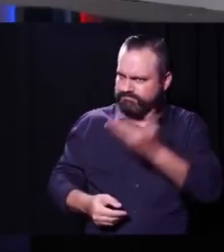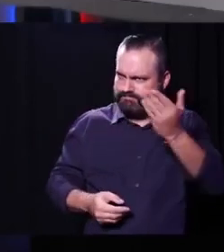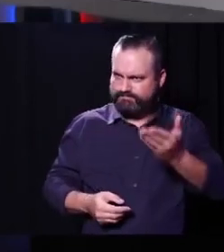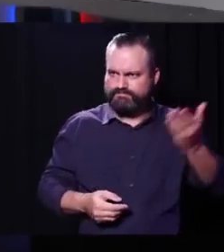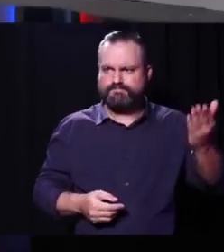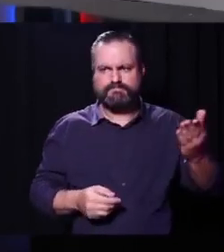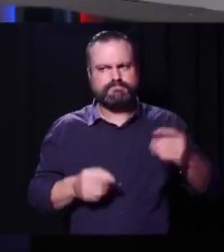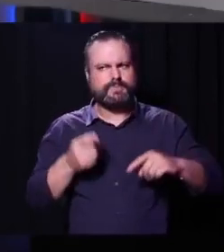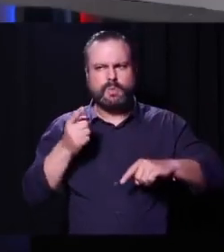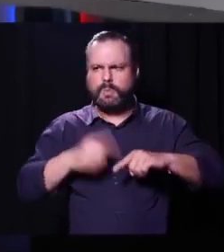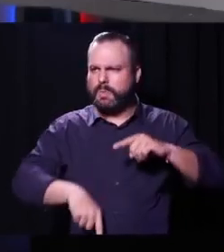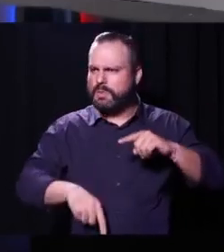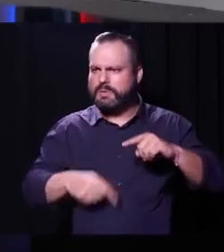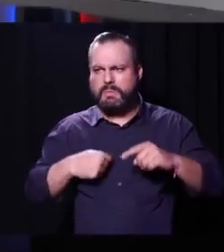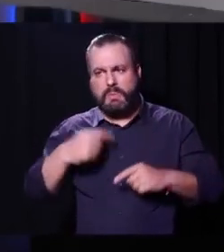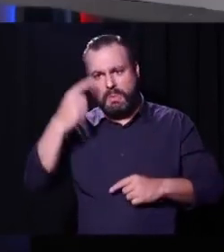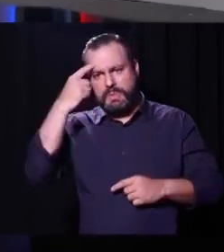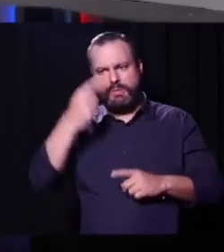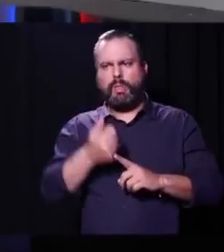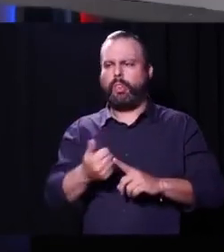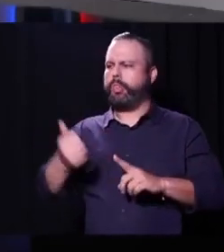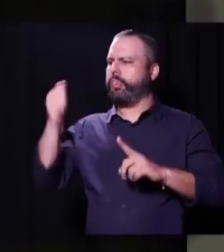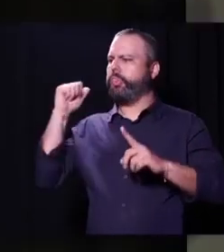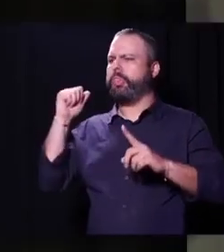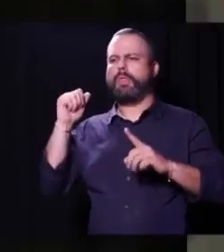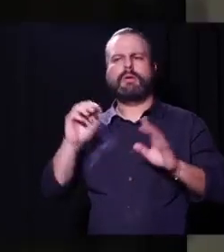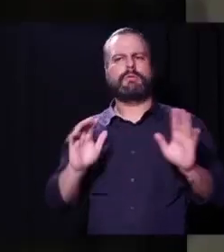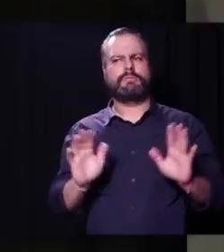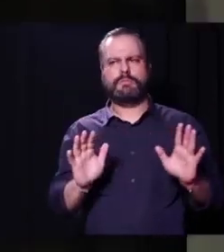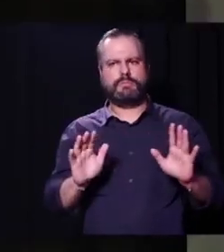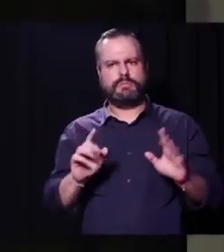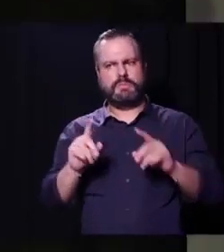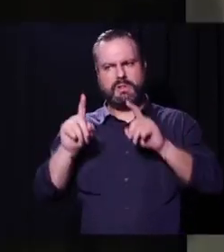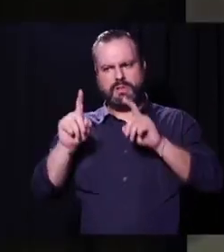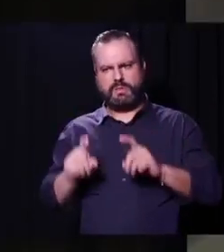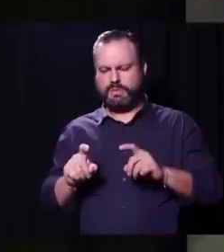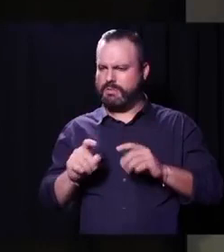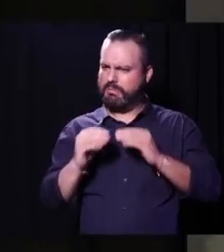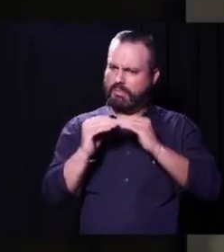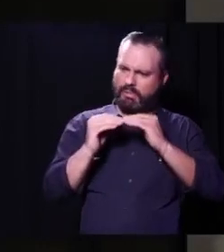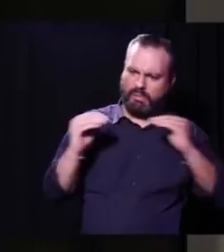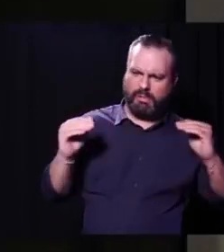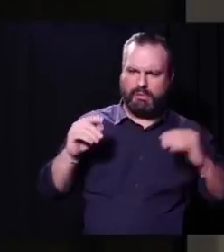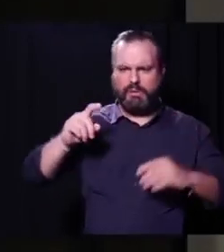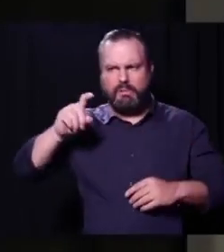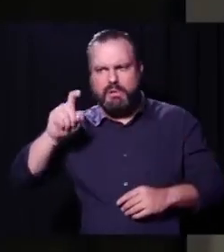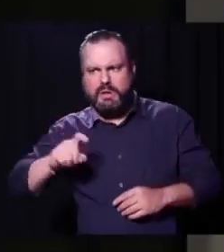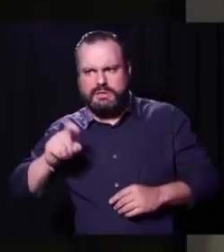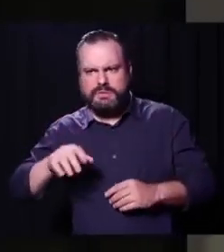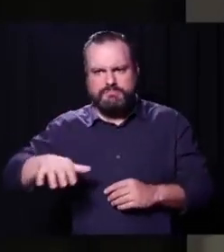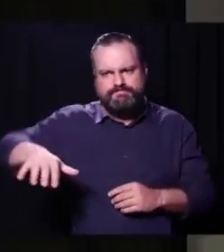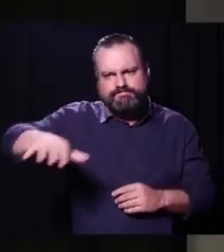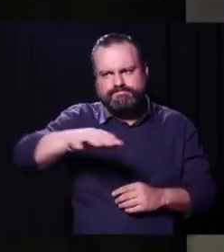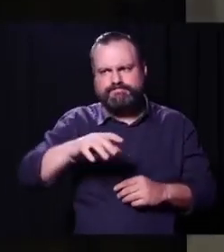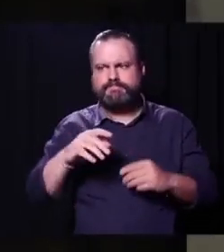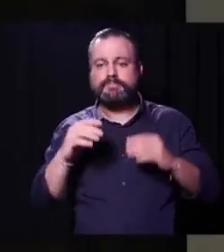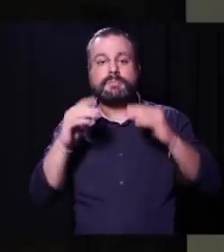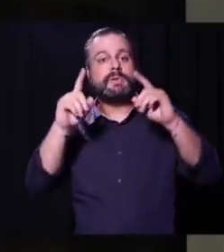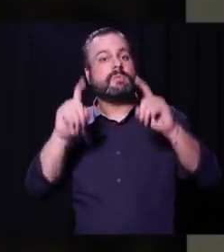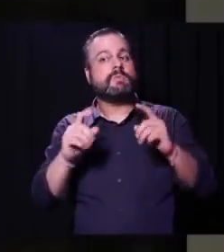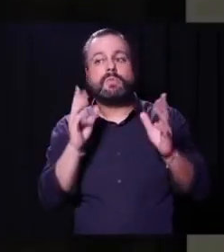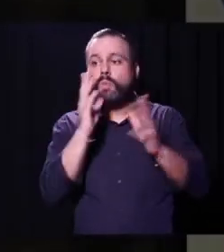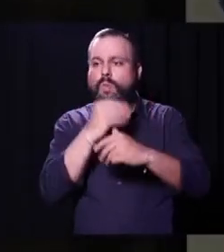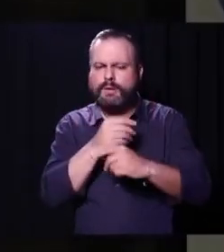la espalda a los jóvenes. Nuestra educación no está alineada con la necesidad del mercado laboral. Tenemos que